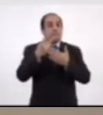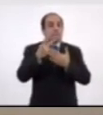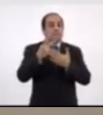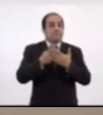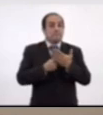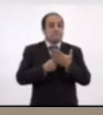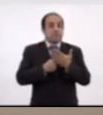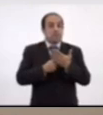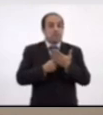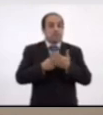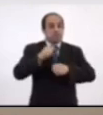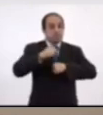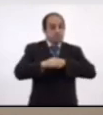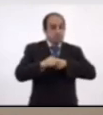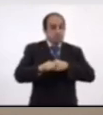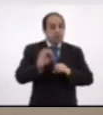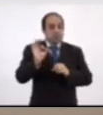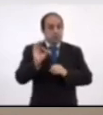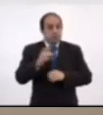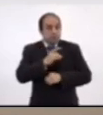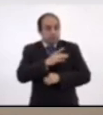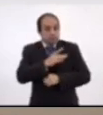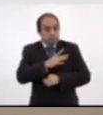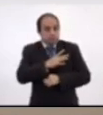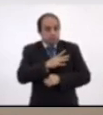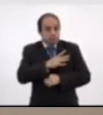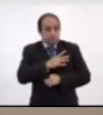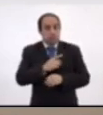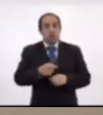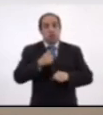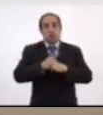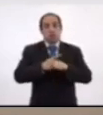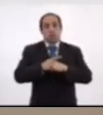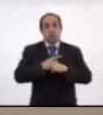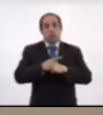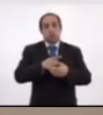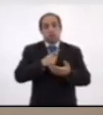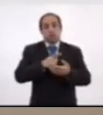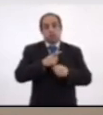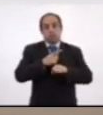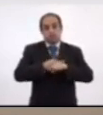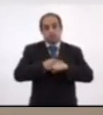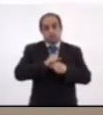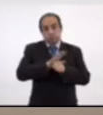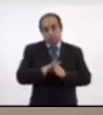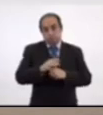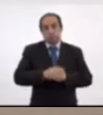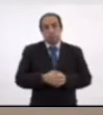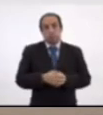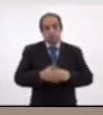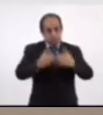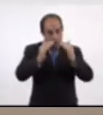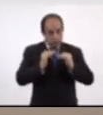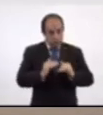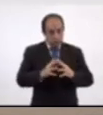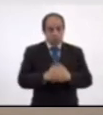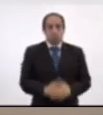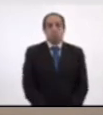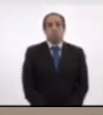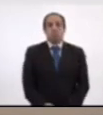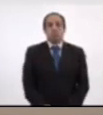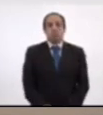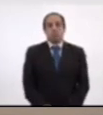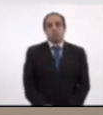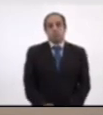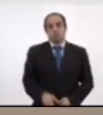cirugía, pues por el temor a la propia enfermedad. Si pueden pasar la siguiente.